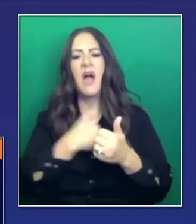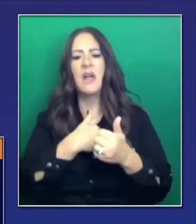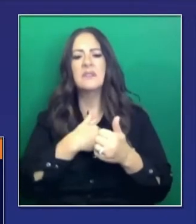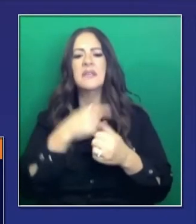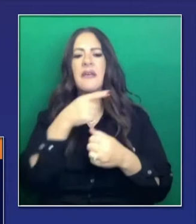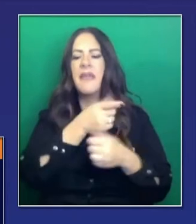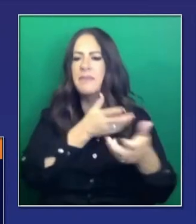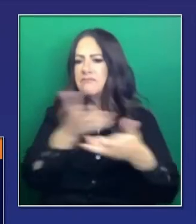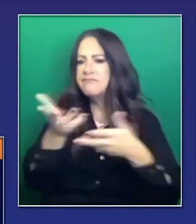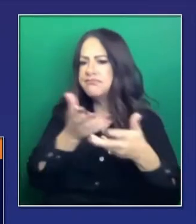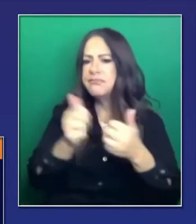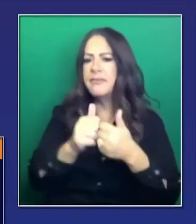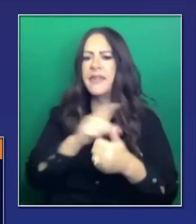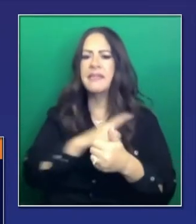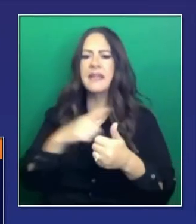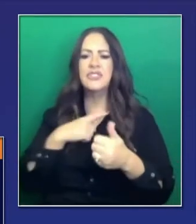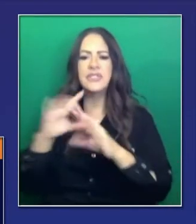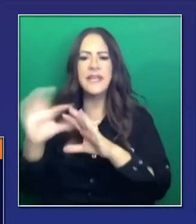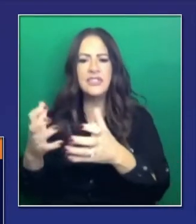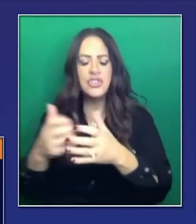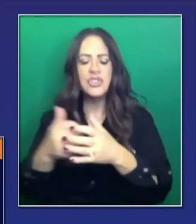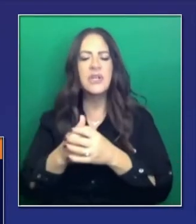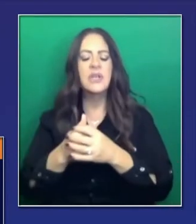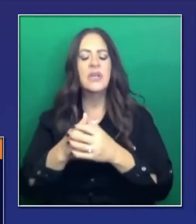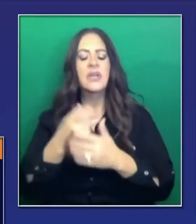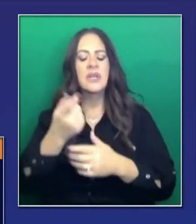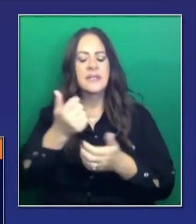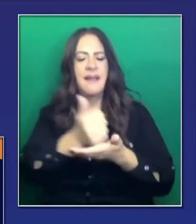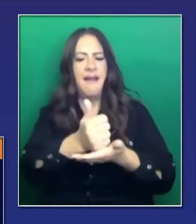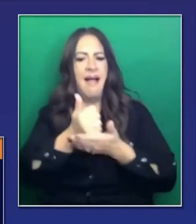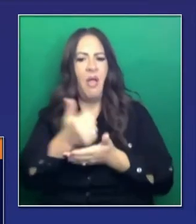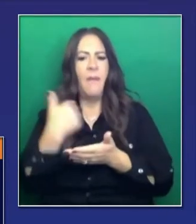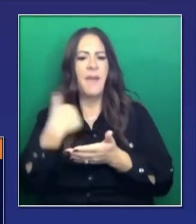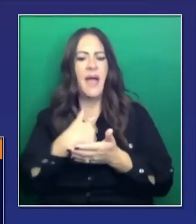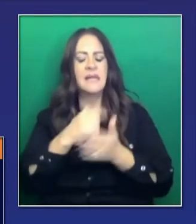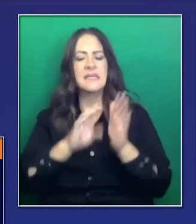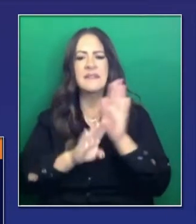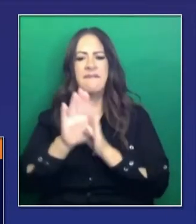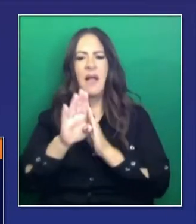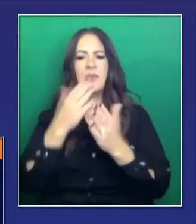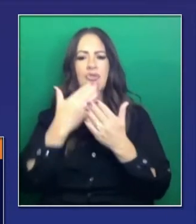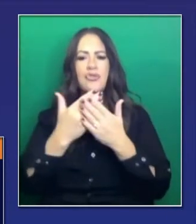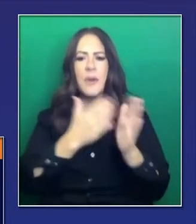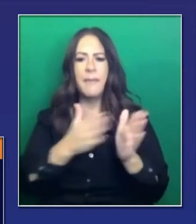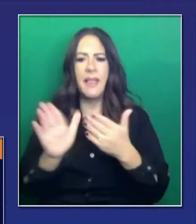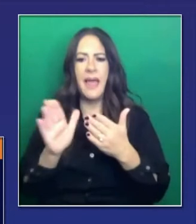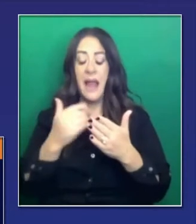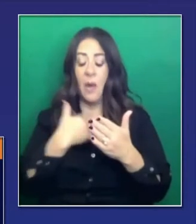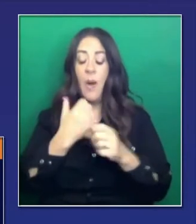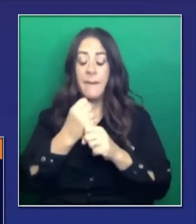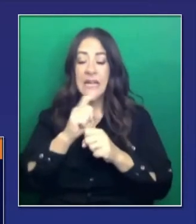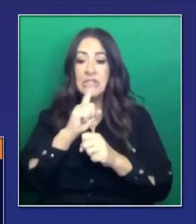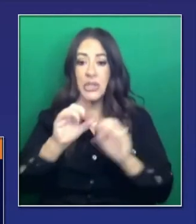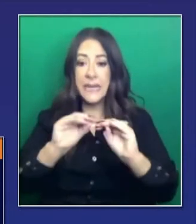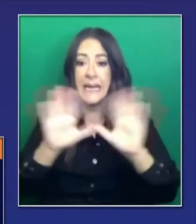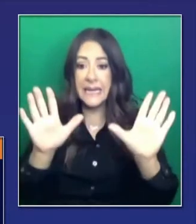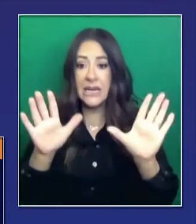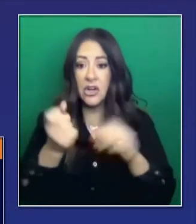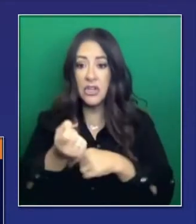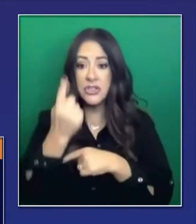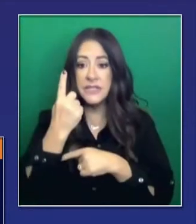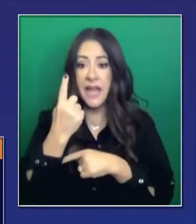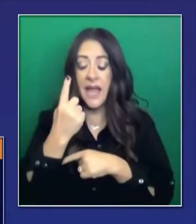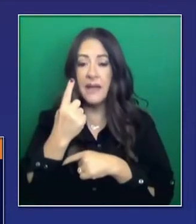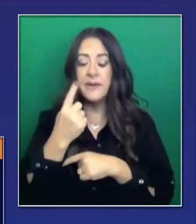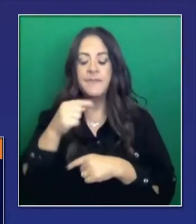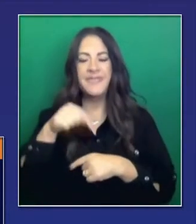en la infraestructura legislativa, ayudándonos a desarrollar este plan. Y quiero indicar esto claramente. Este es